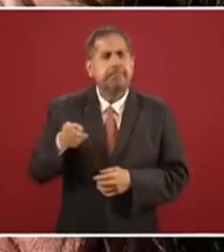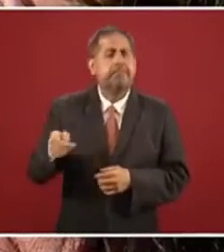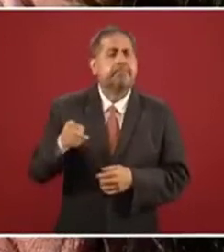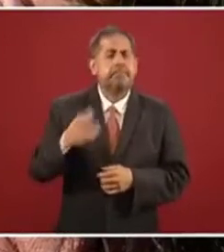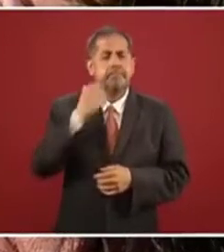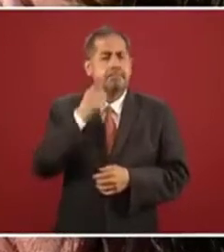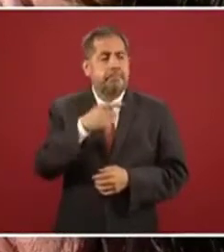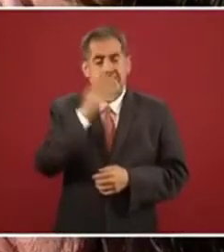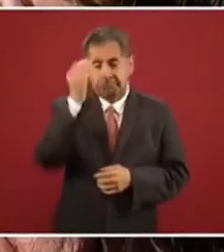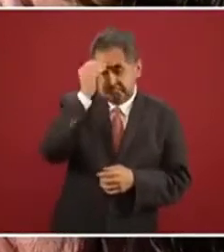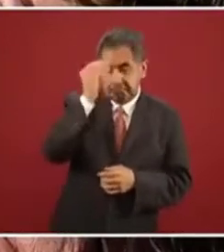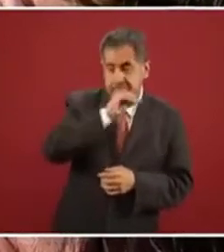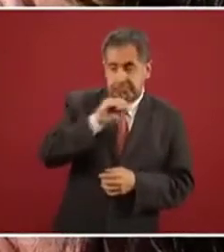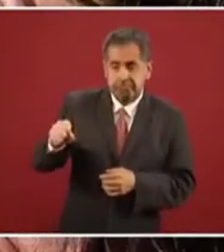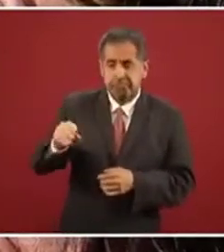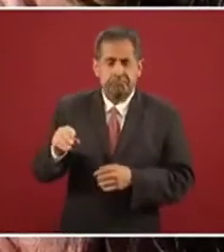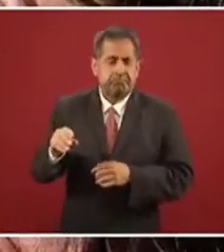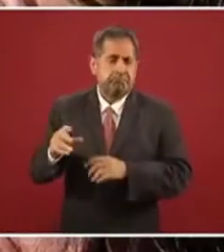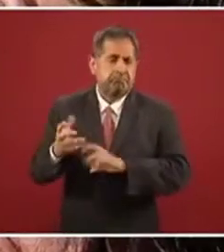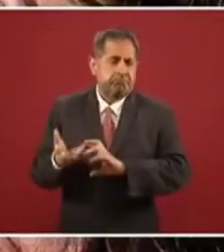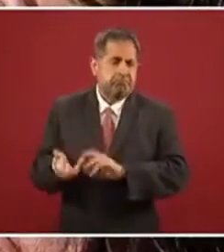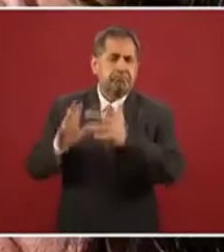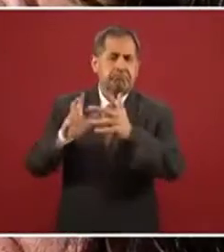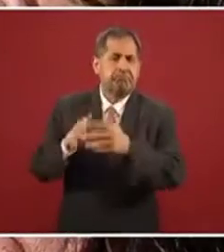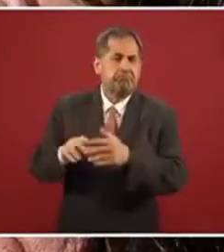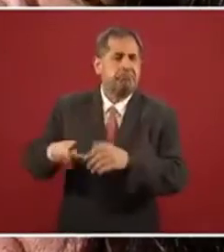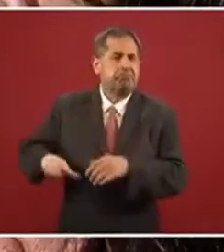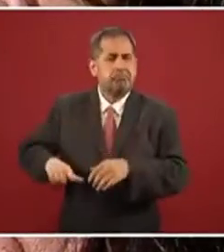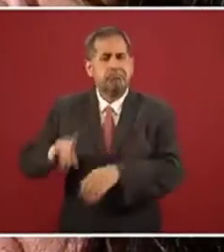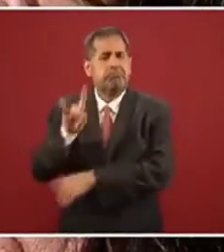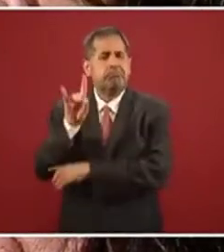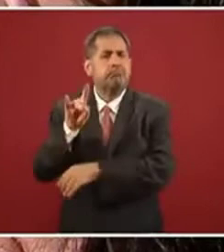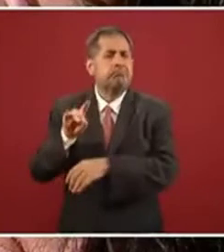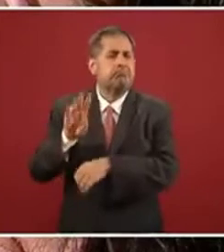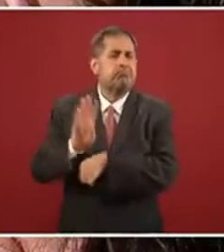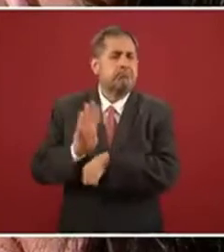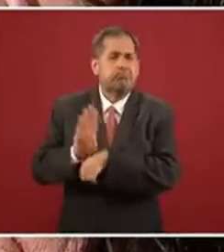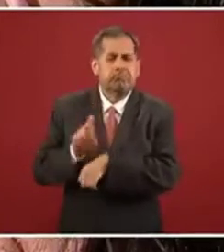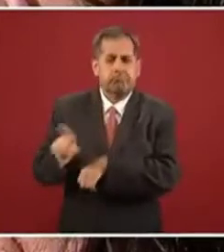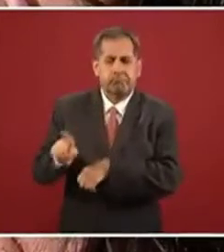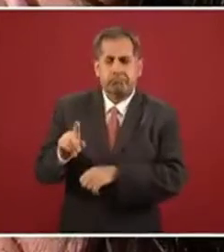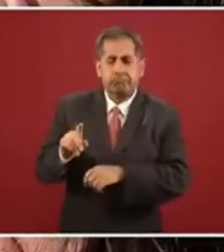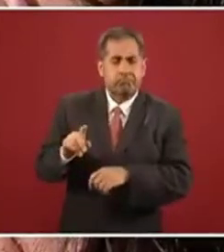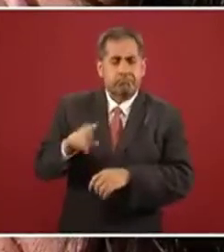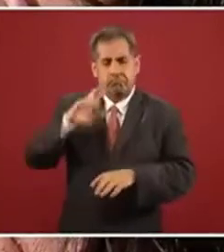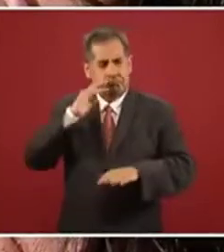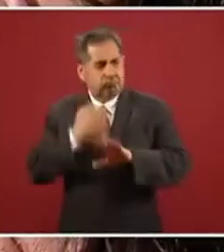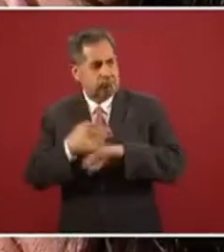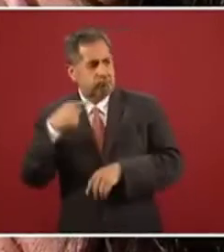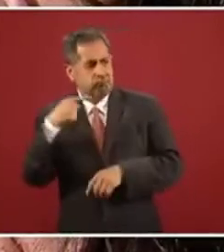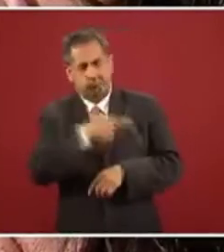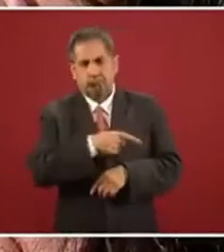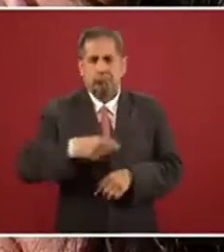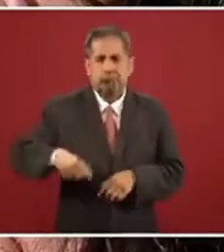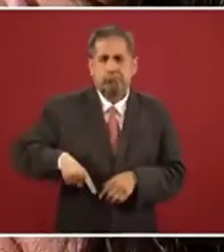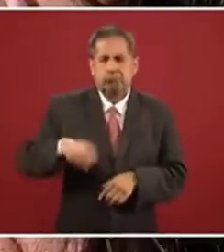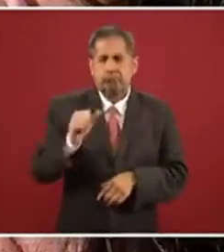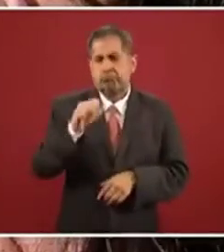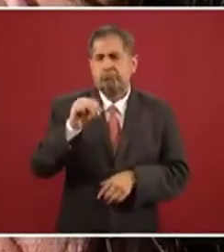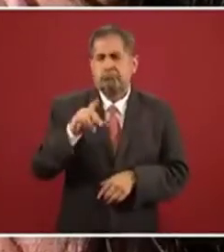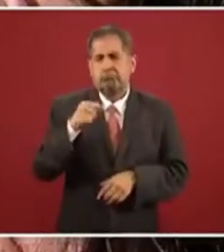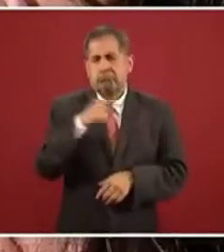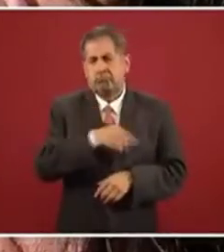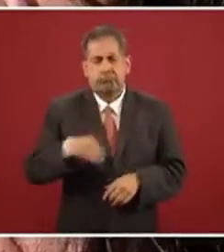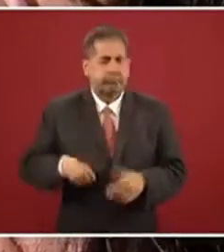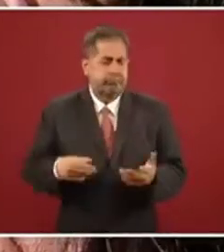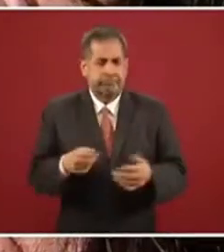quieren desestabilizar al gobierno boliviano y responsabilizaba al presidente López Obrador. Entonces, si